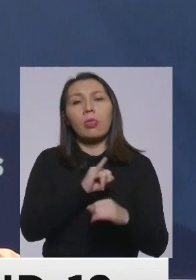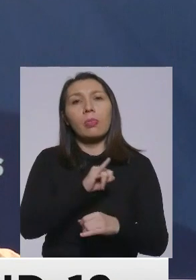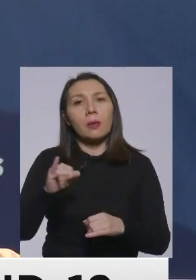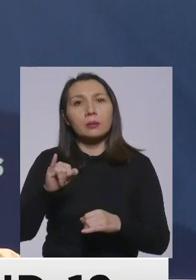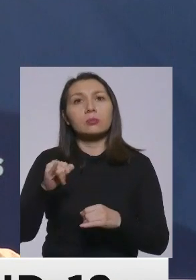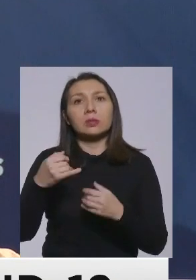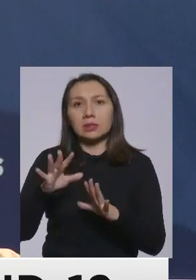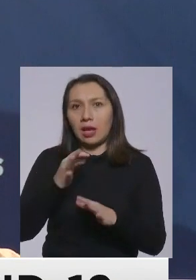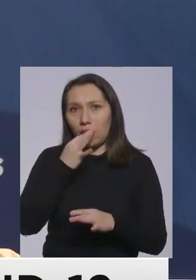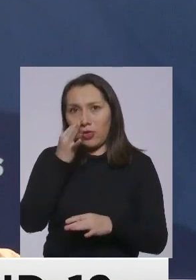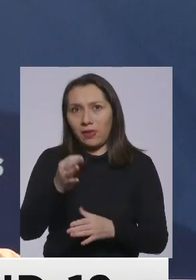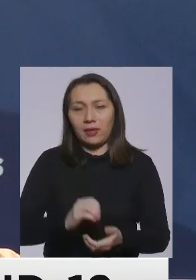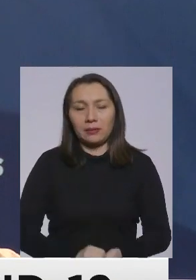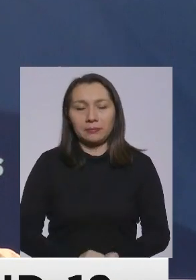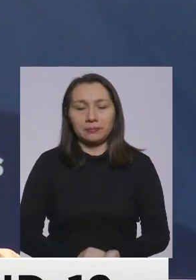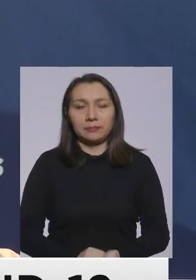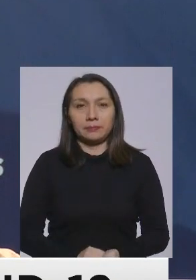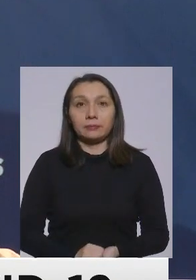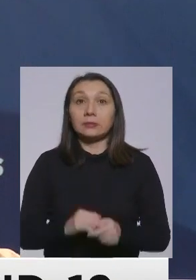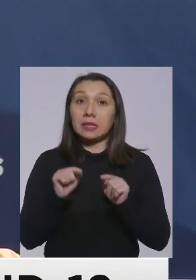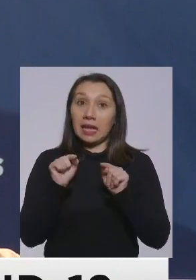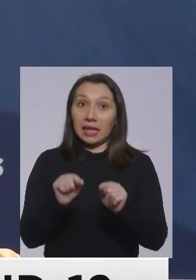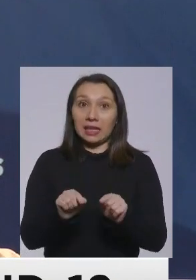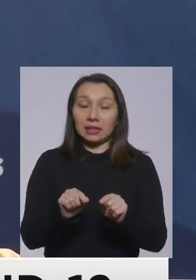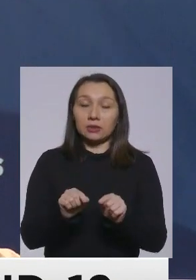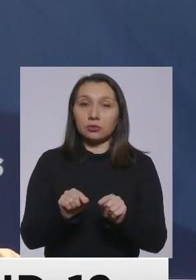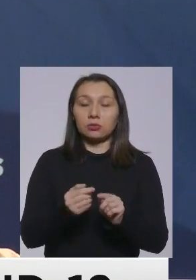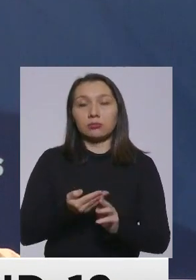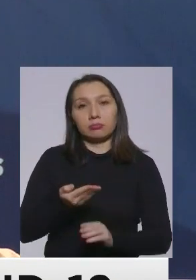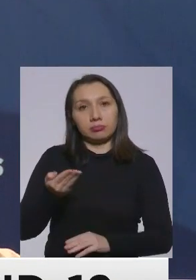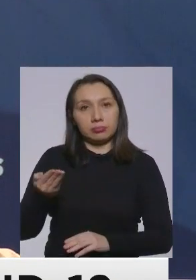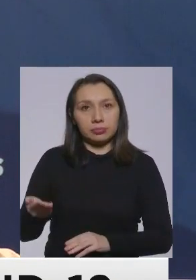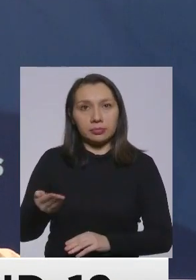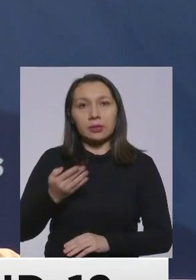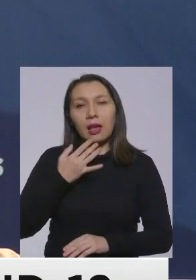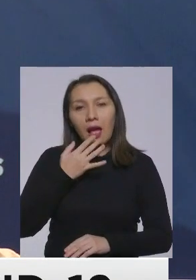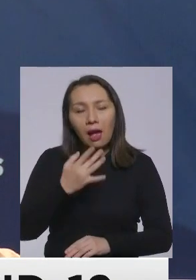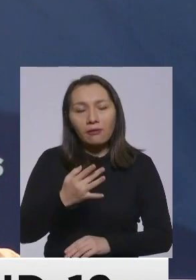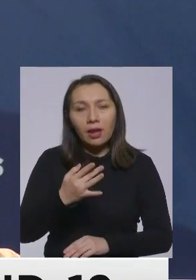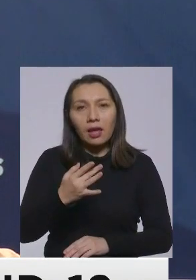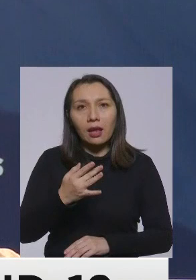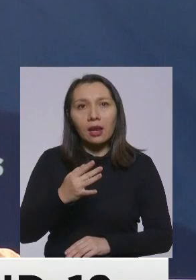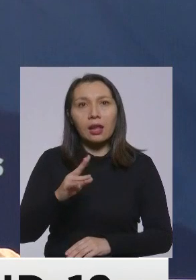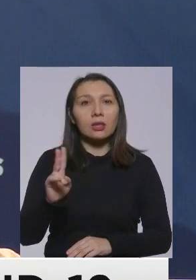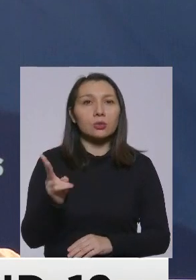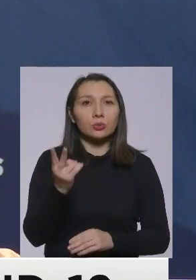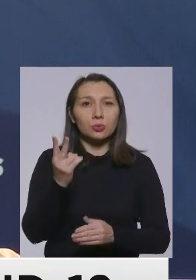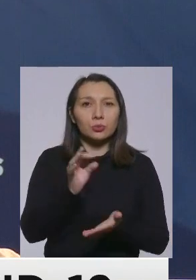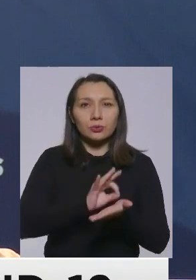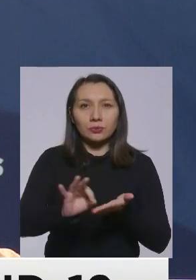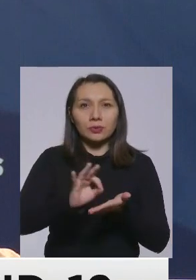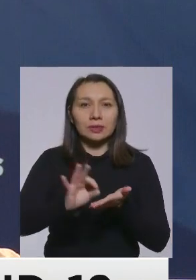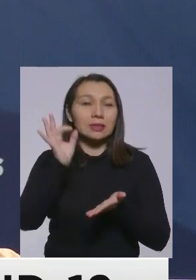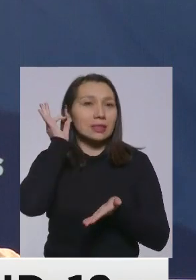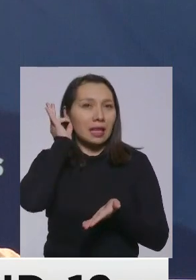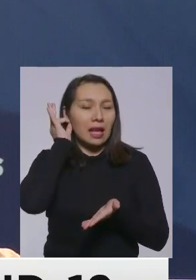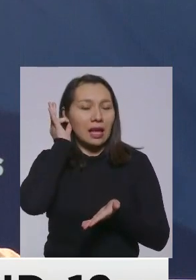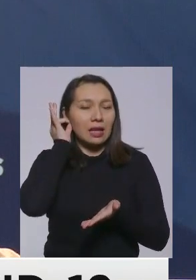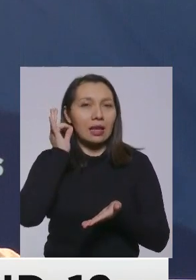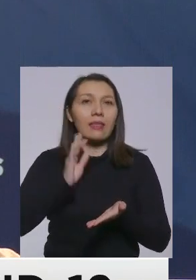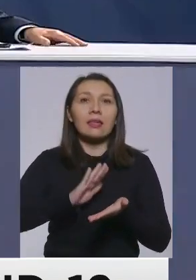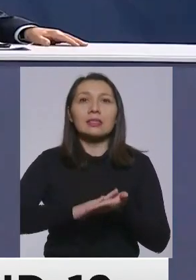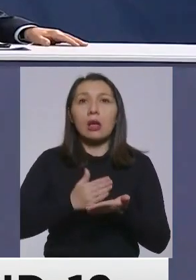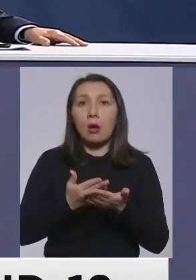citada con esto le doy la palabra a su secretaria de